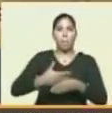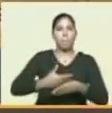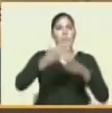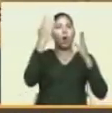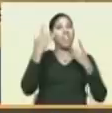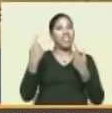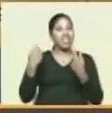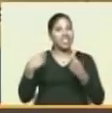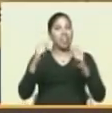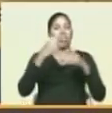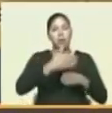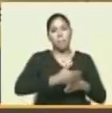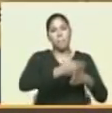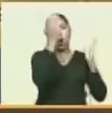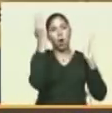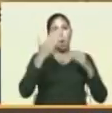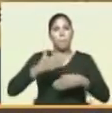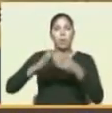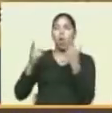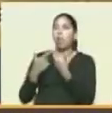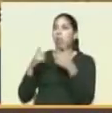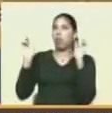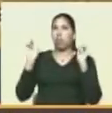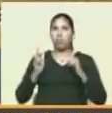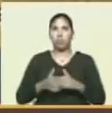todos los actores productivos del país,